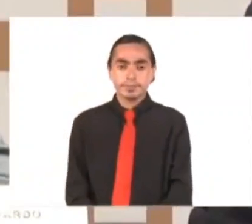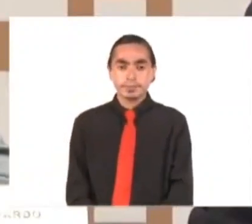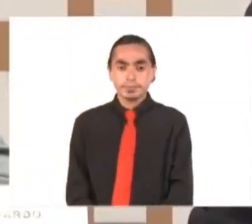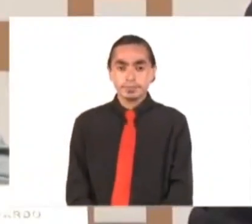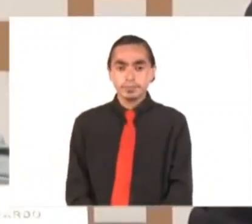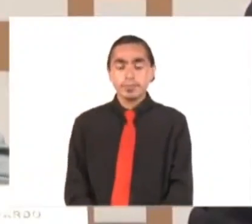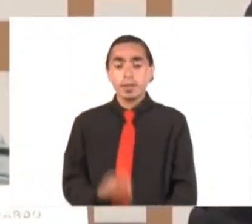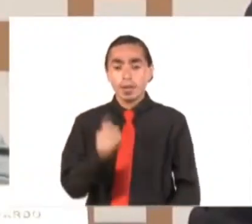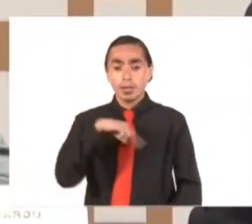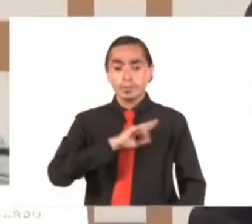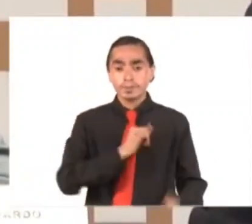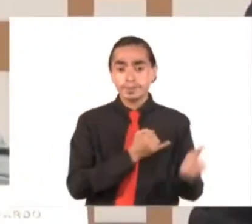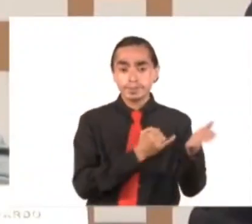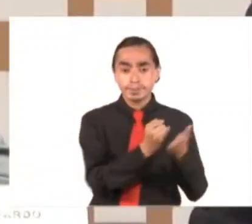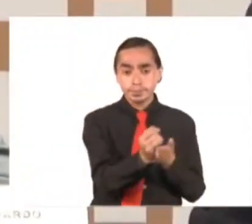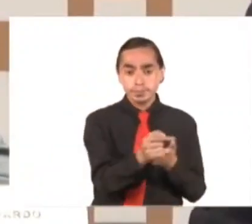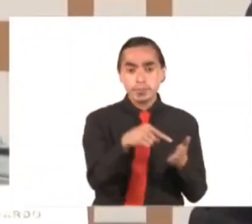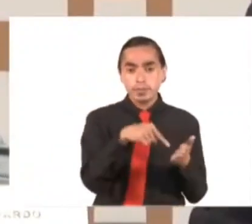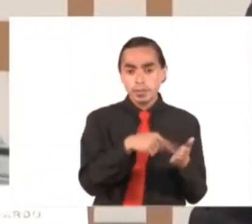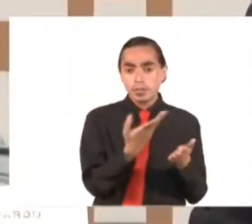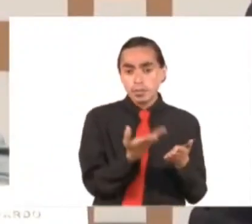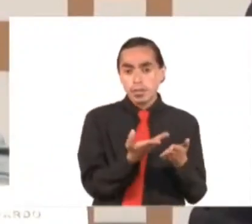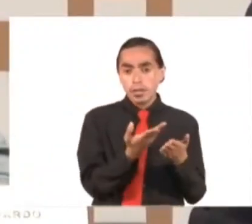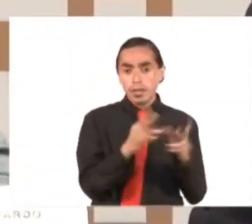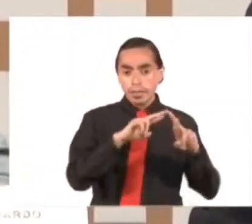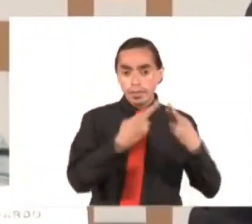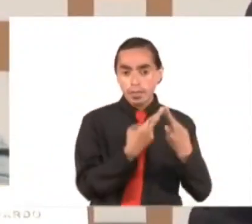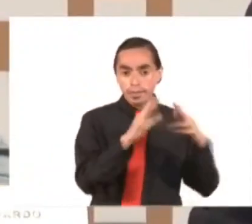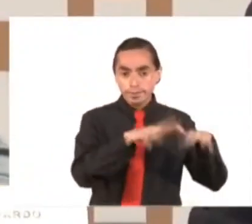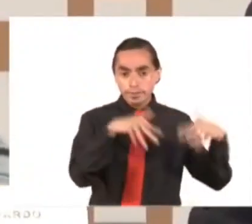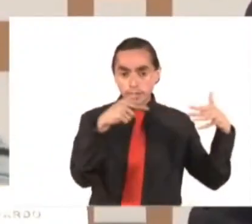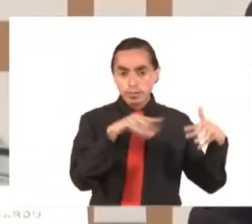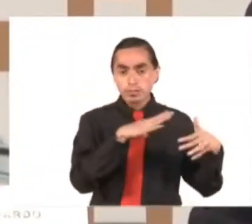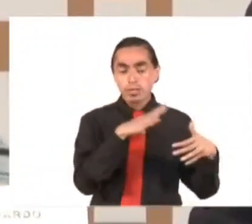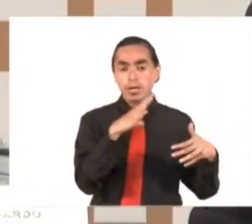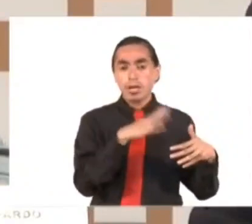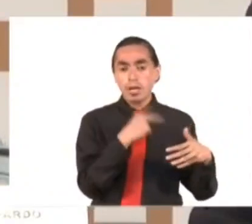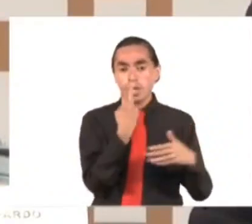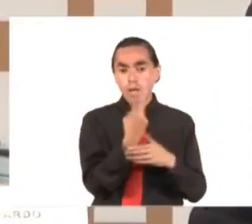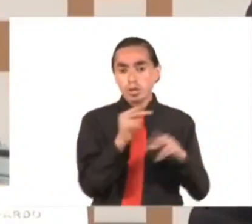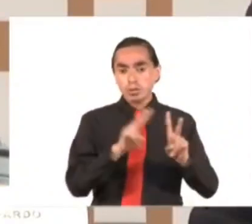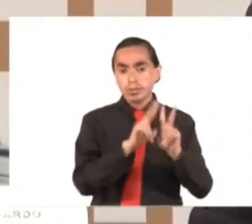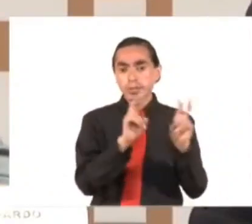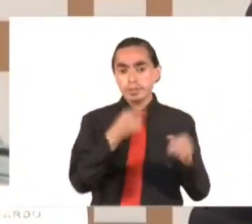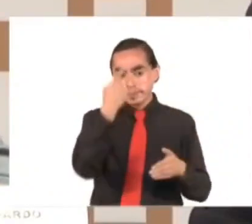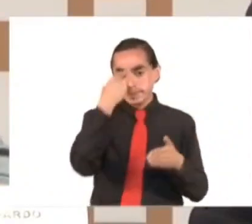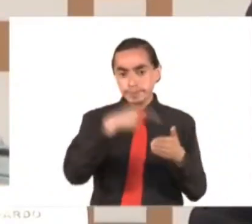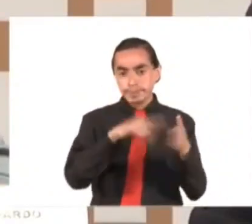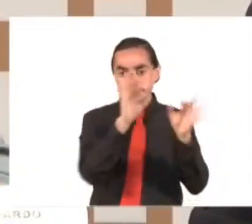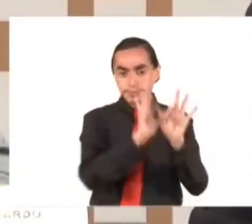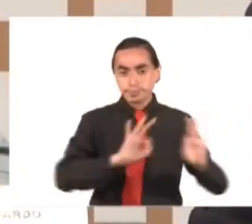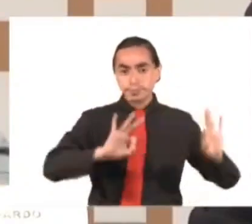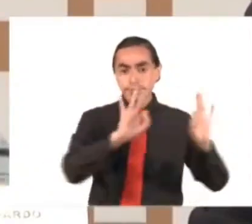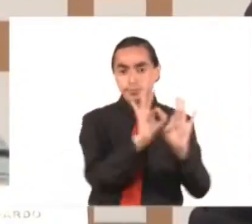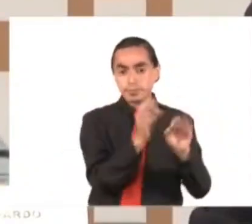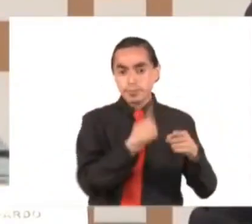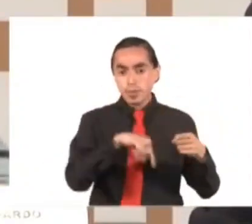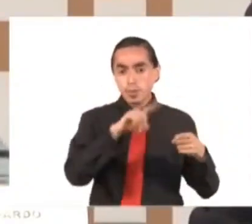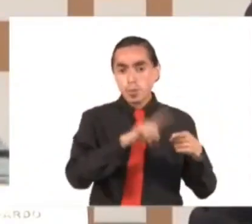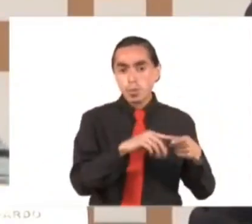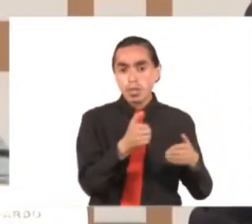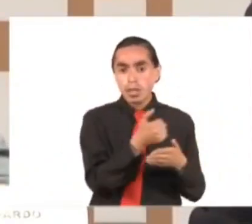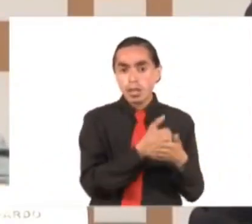Y decidimos en esta sesión pues presentar 2 temas que considero fundamentales. Uno, cómo va